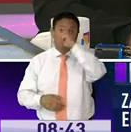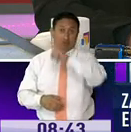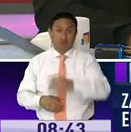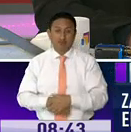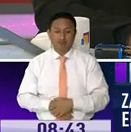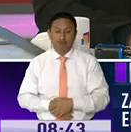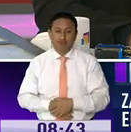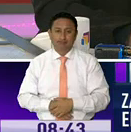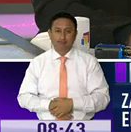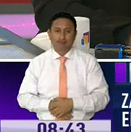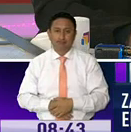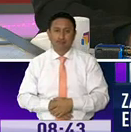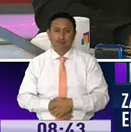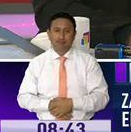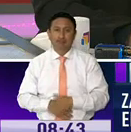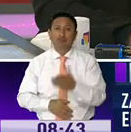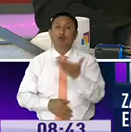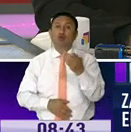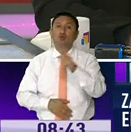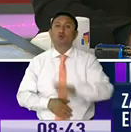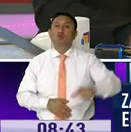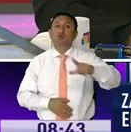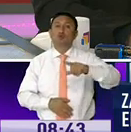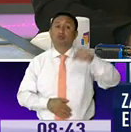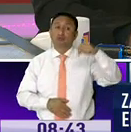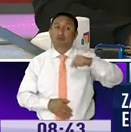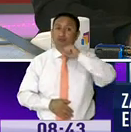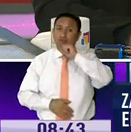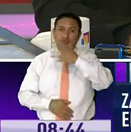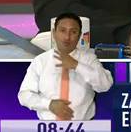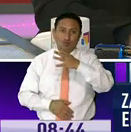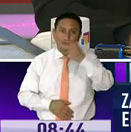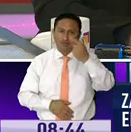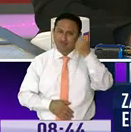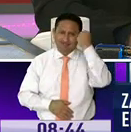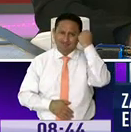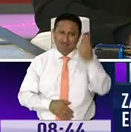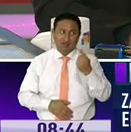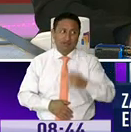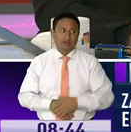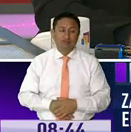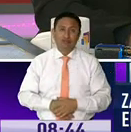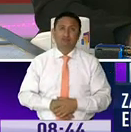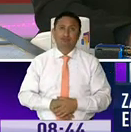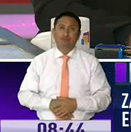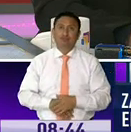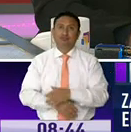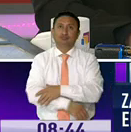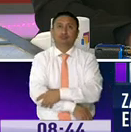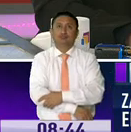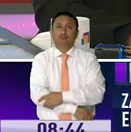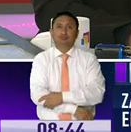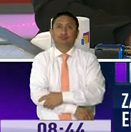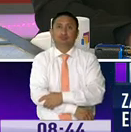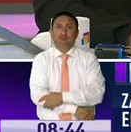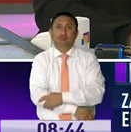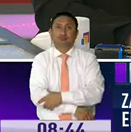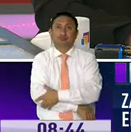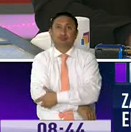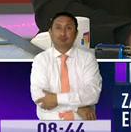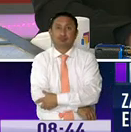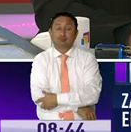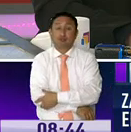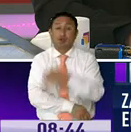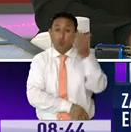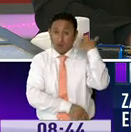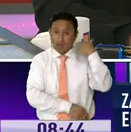y en donde hemos visto lastimosamente que todavía no hacemos conciencia conforme a los resultados. O sea, Guayaquil debe entender que es la ciudad